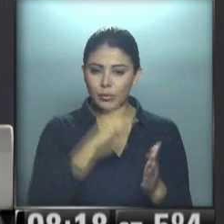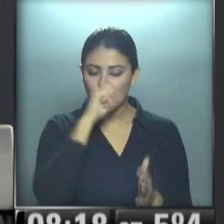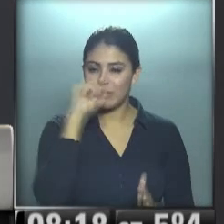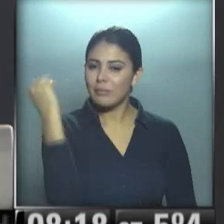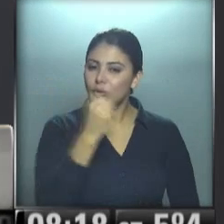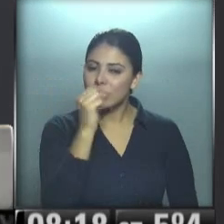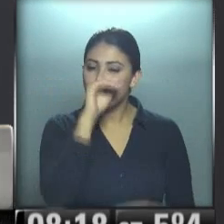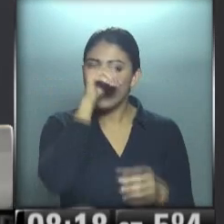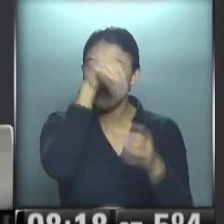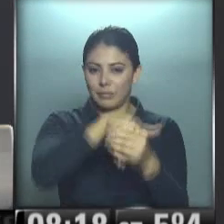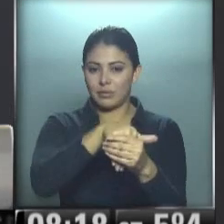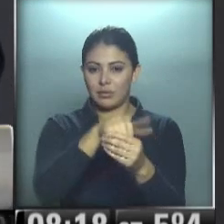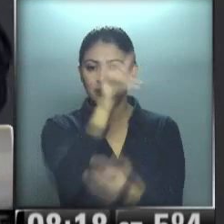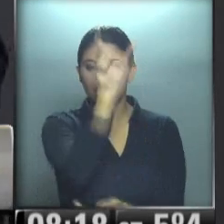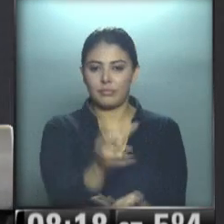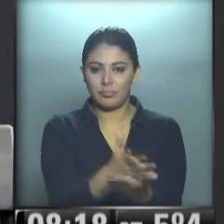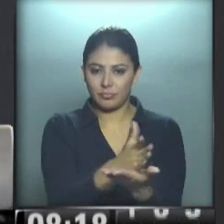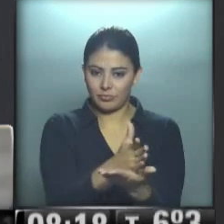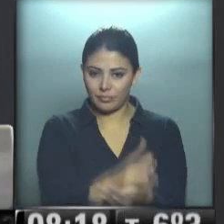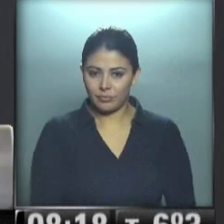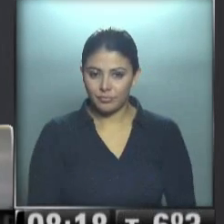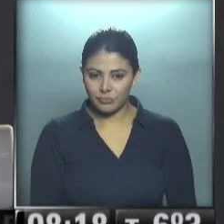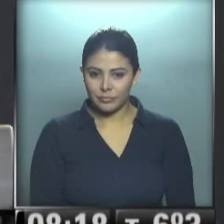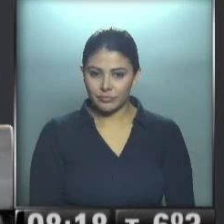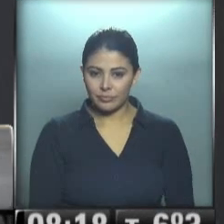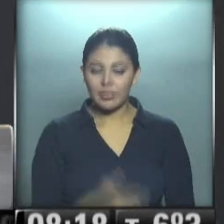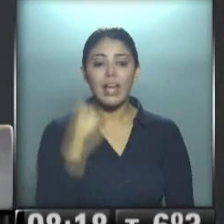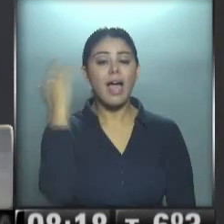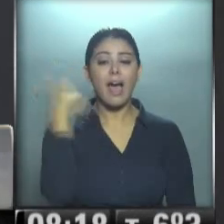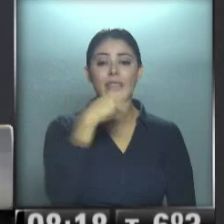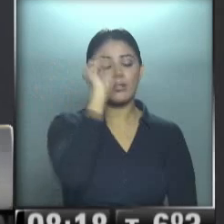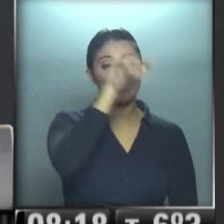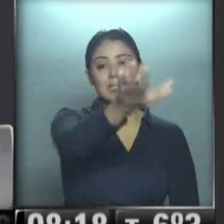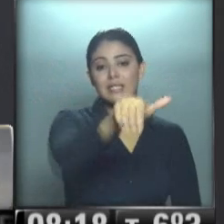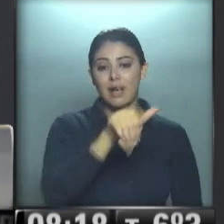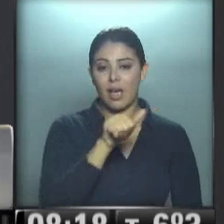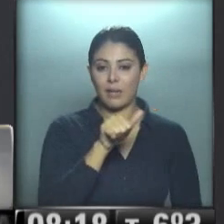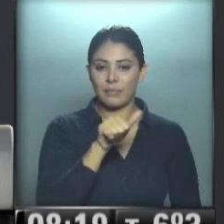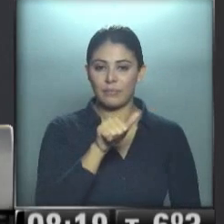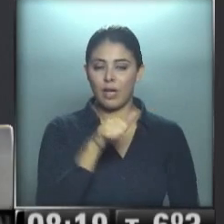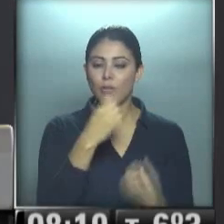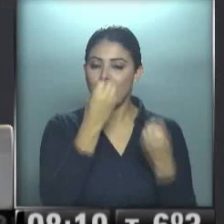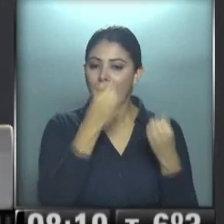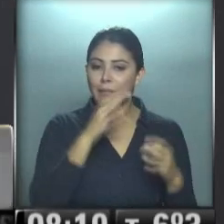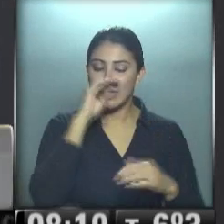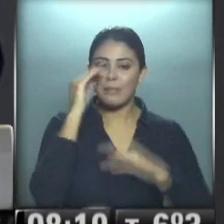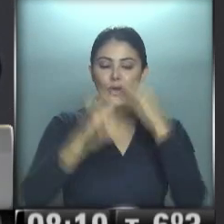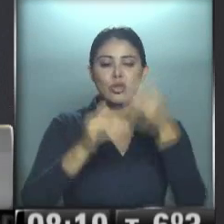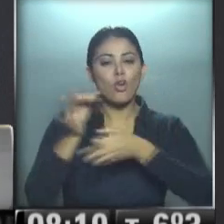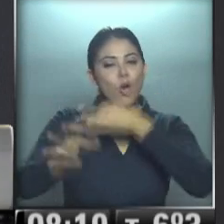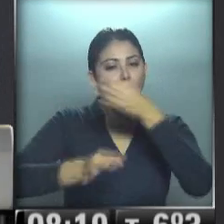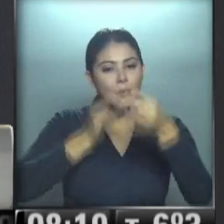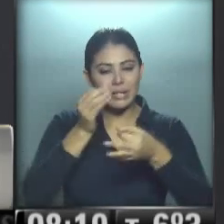la intervención del special master que oportunamente convocado precisamente para iniciar un proceso de diálogo